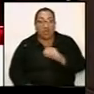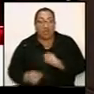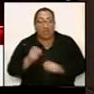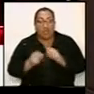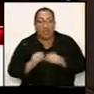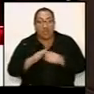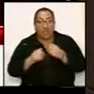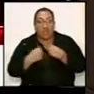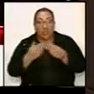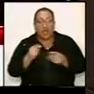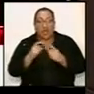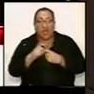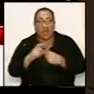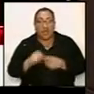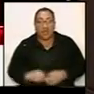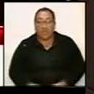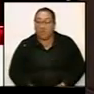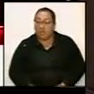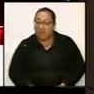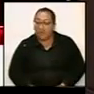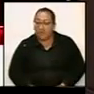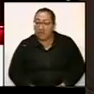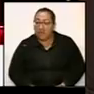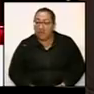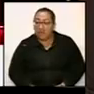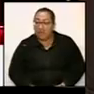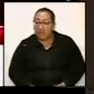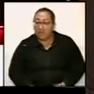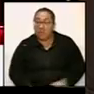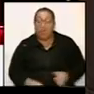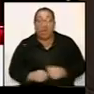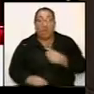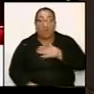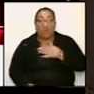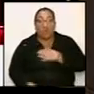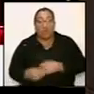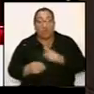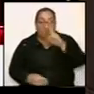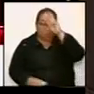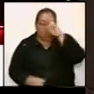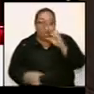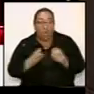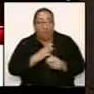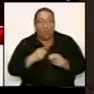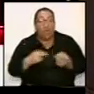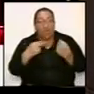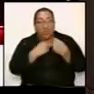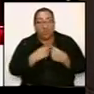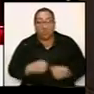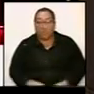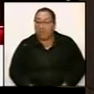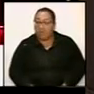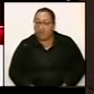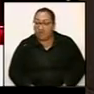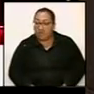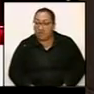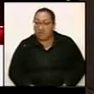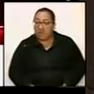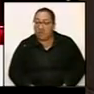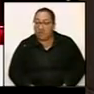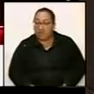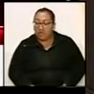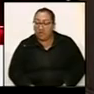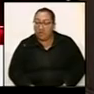en garantizar la propiedad de los peruanos, porque el Estado es responsable de los caos que se